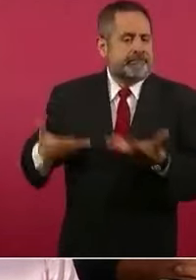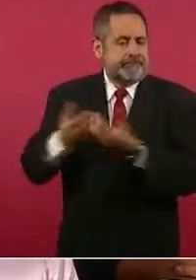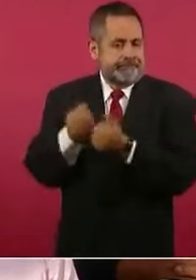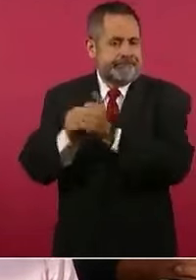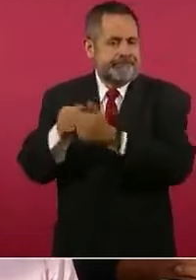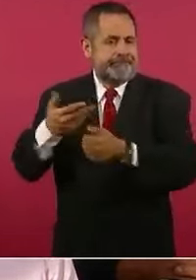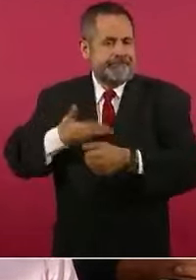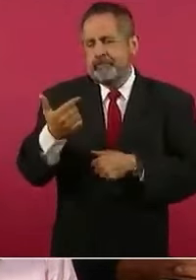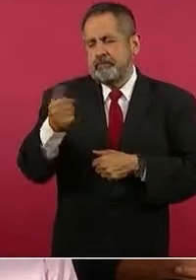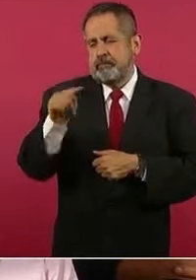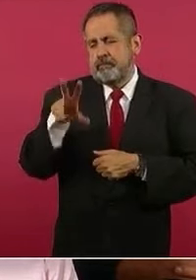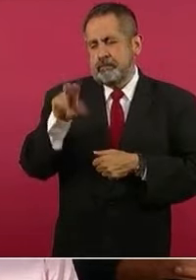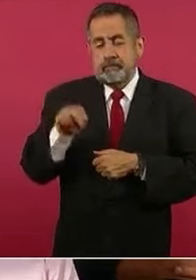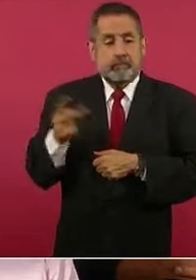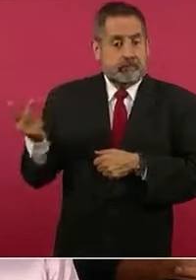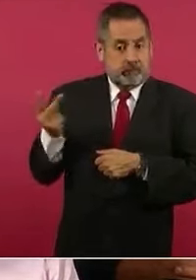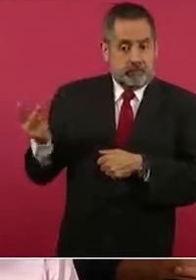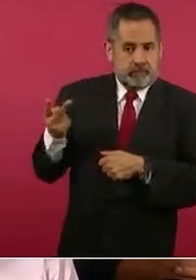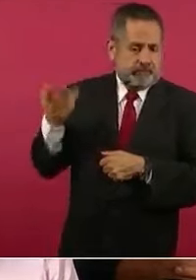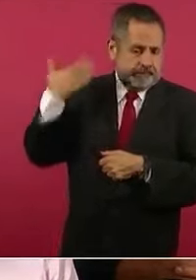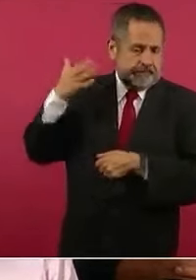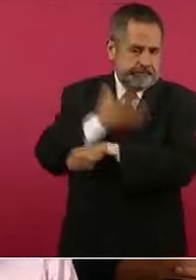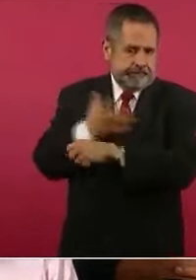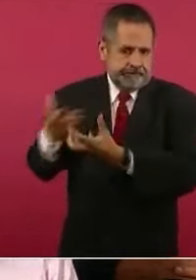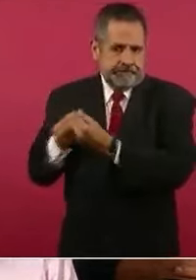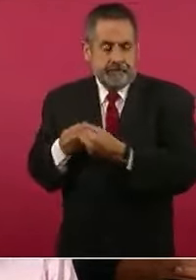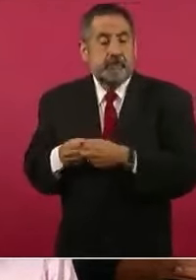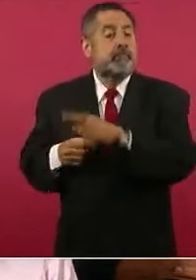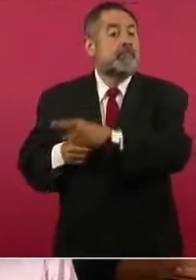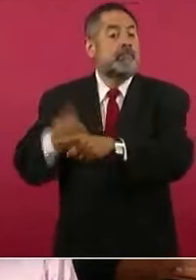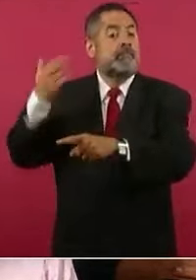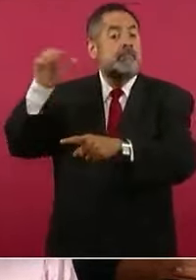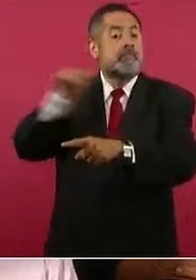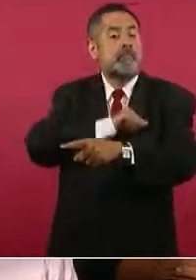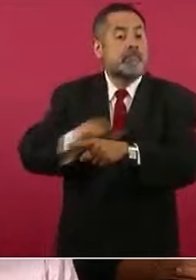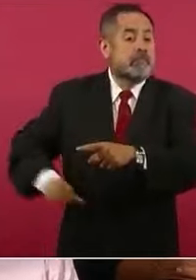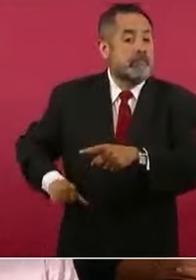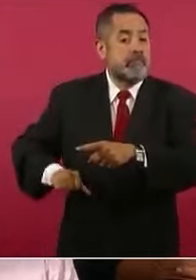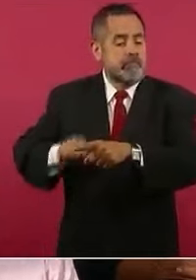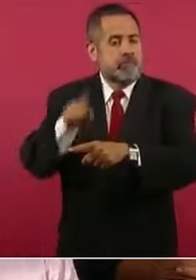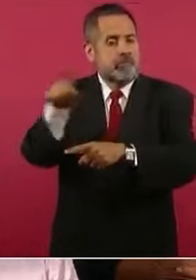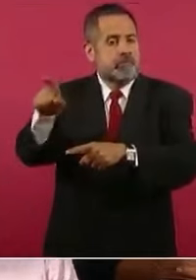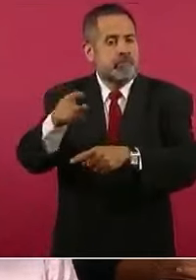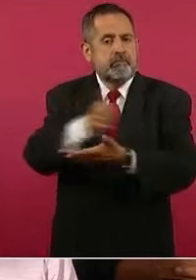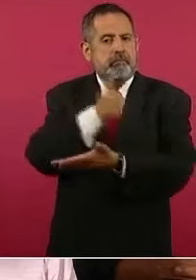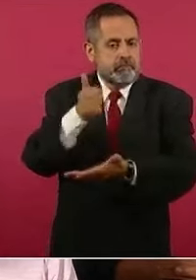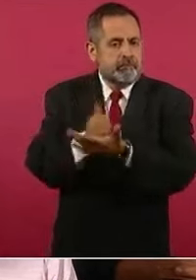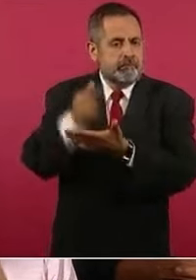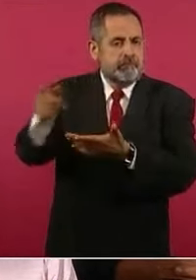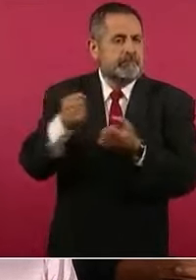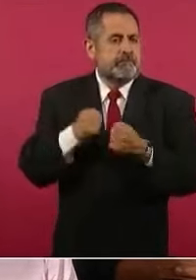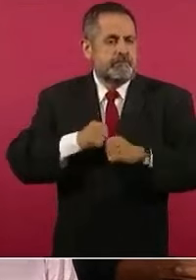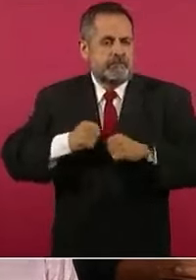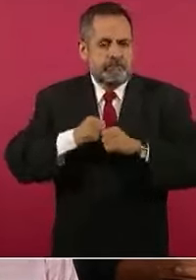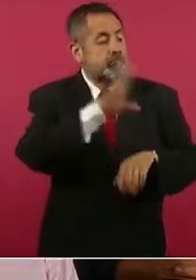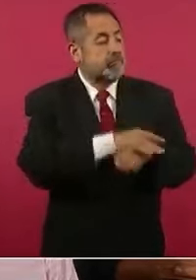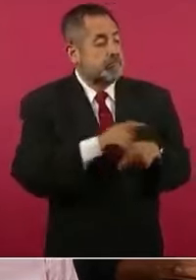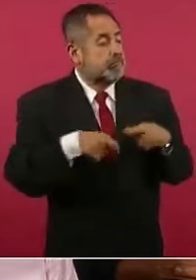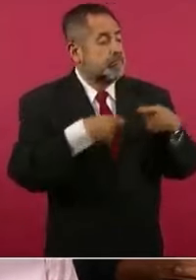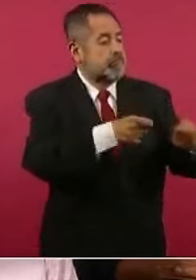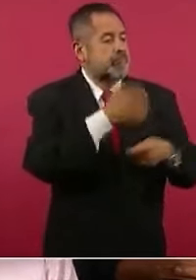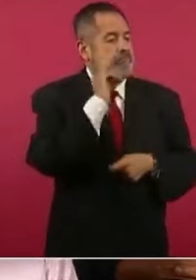Colombia, Gustavo Petro, quien, por cierto, como alcalde de Bogotá, revocó el contrato de arrendamiento de la empresa que manejaba la Plaza de Toros, la Santa